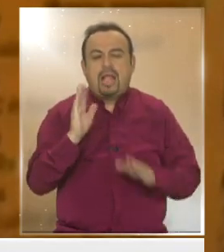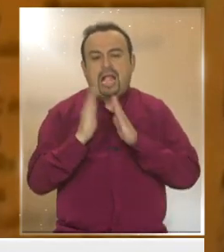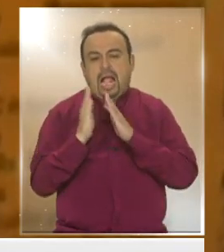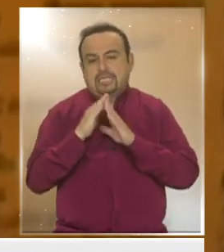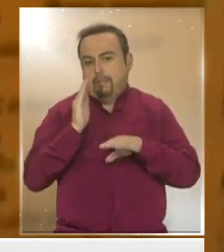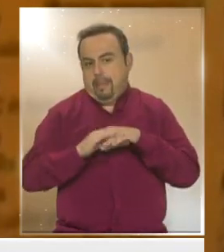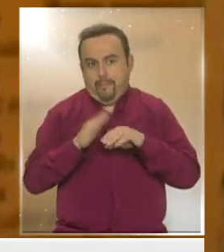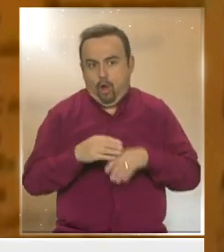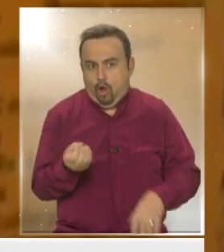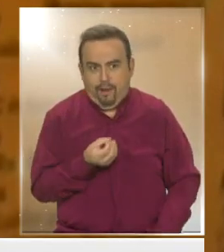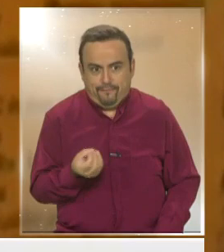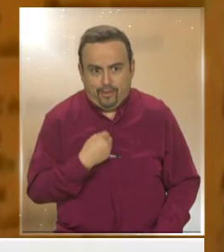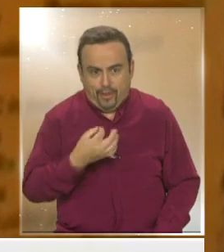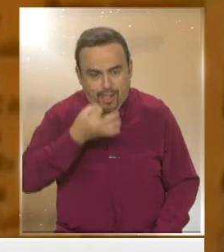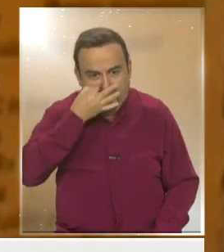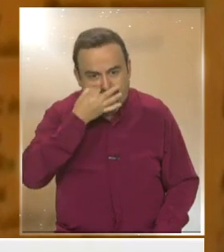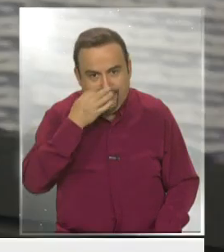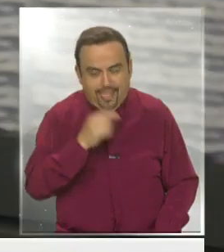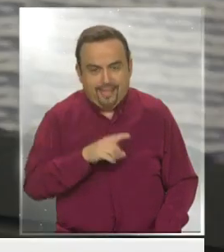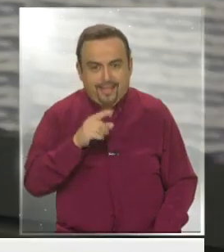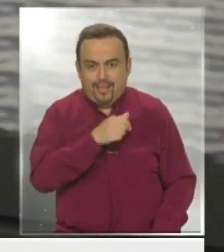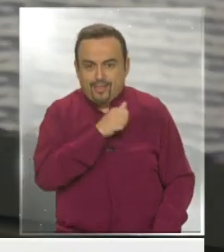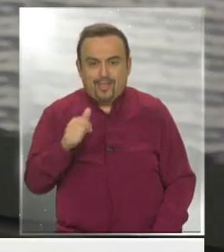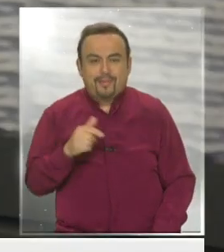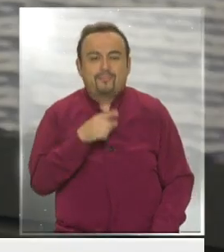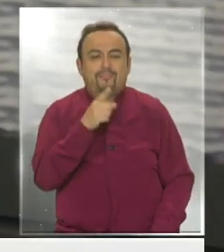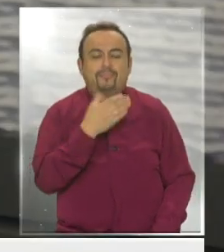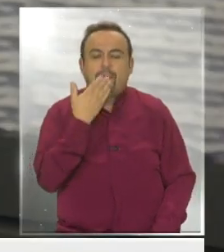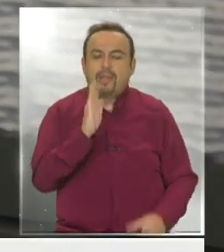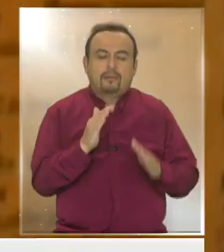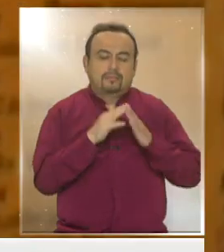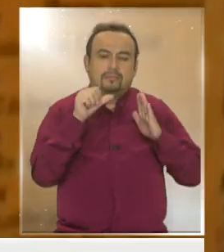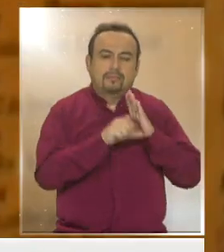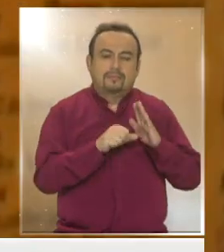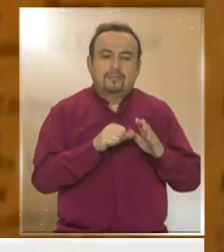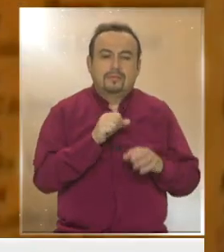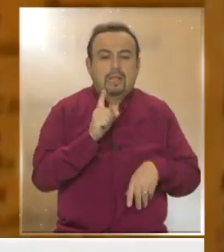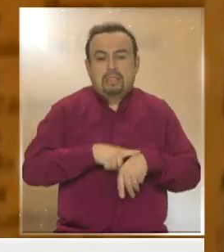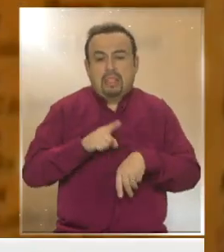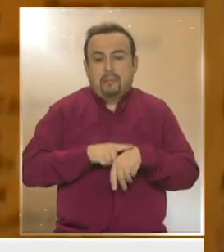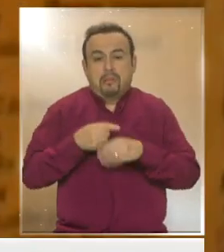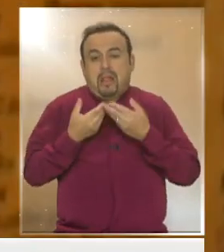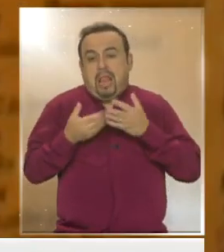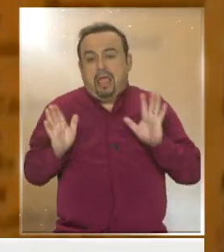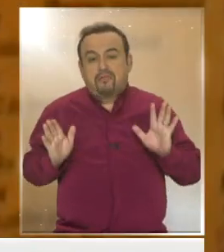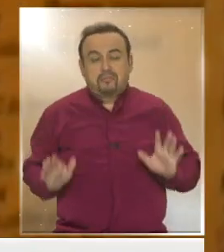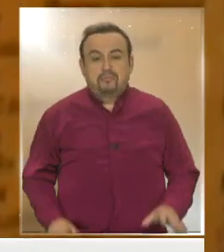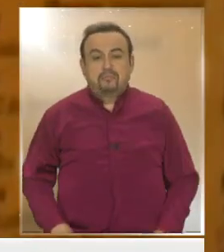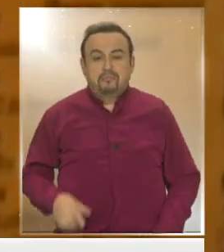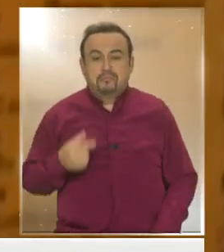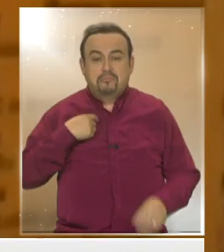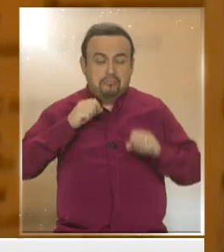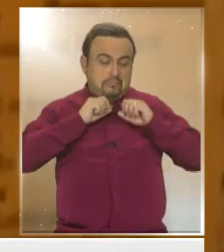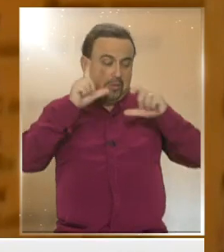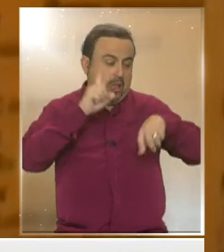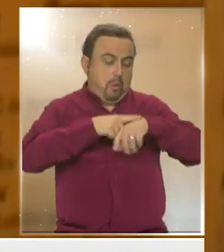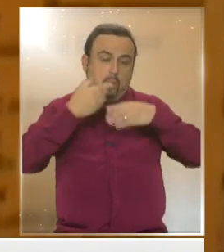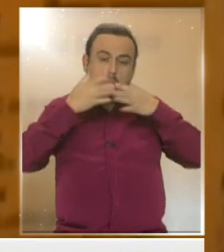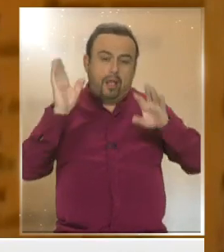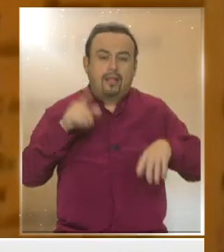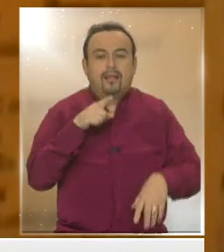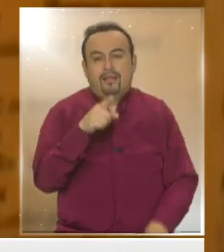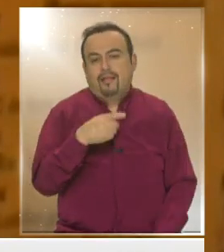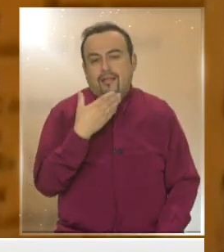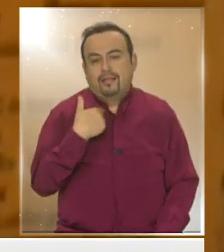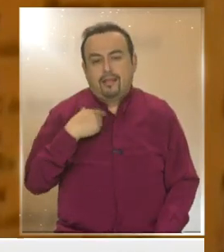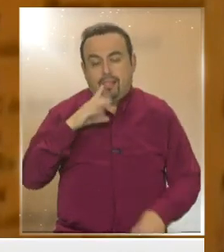Papel, obviamente, porque la hemos vivido todos. Maiten, ¿qué es lo mejor de la cuarentena? El tiempo libre, en el sentido de que me despierto a cualquier hora. Yo soy